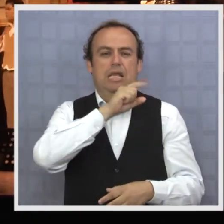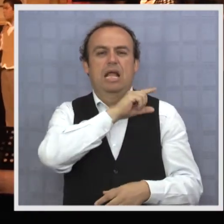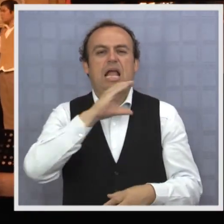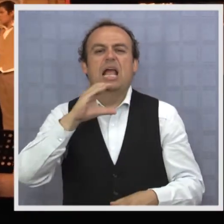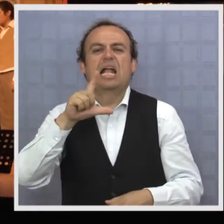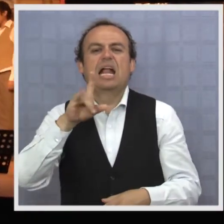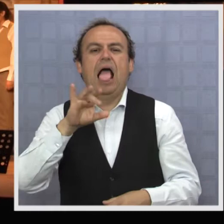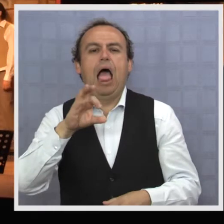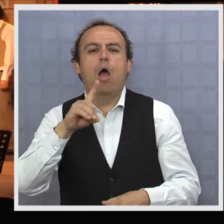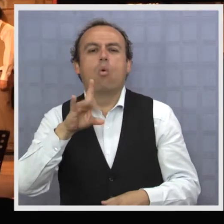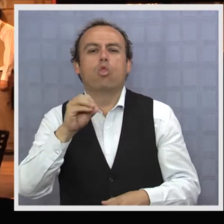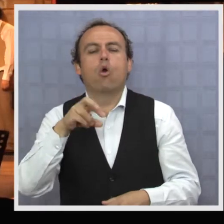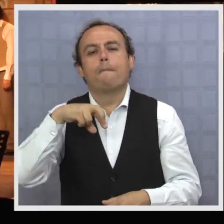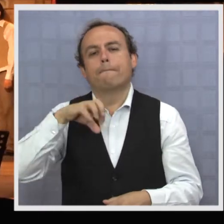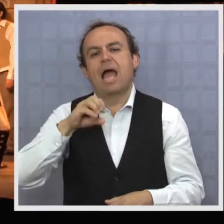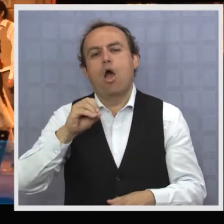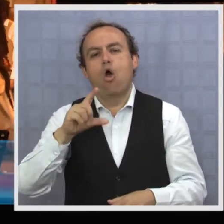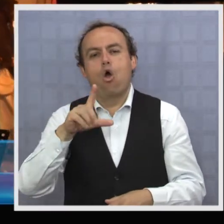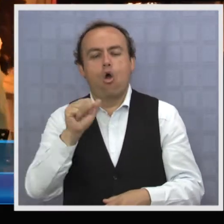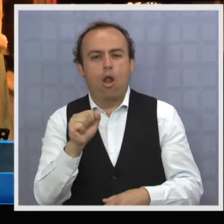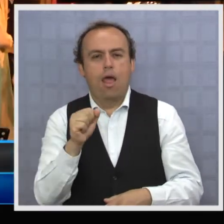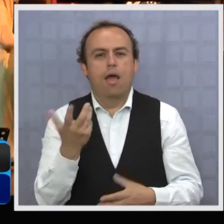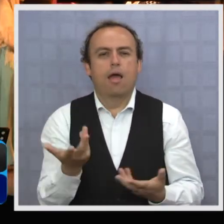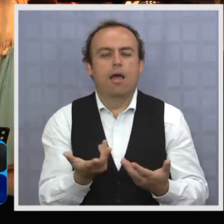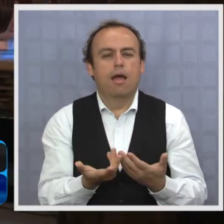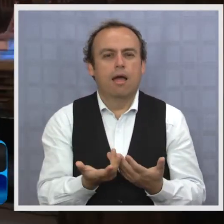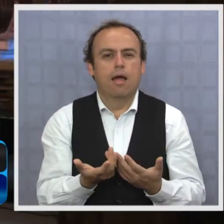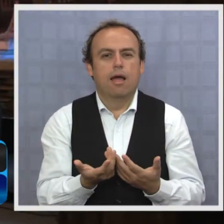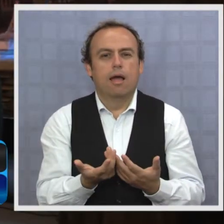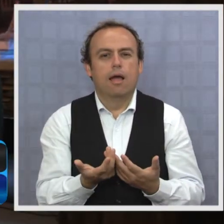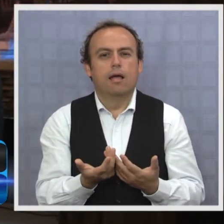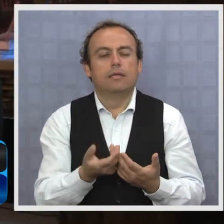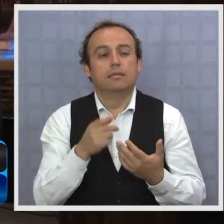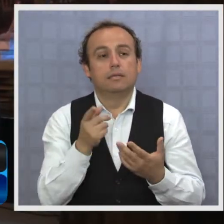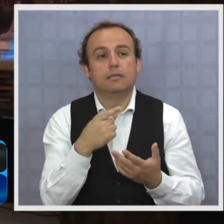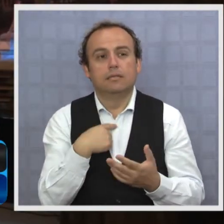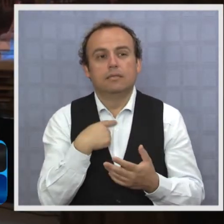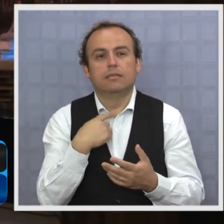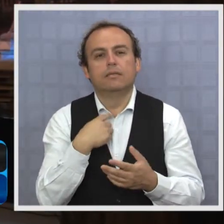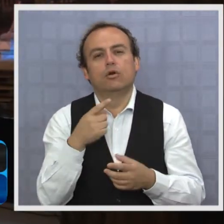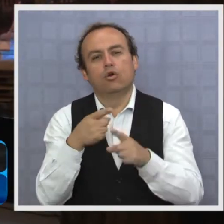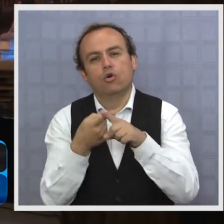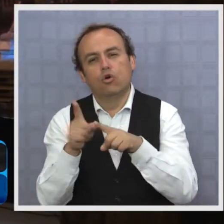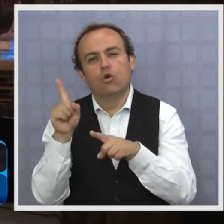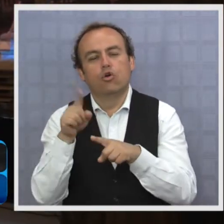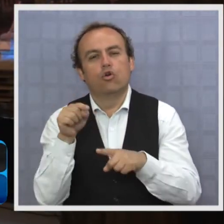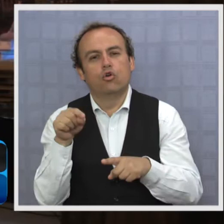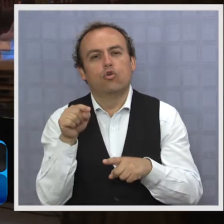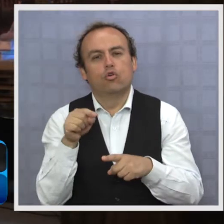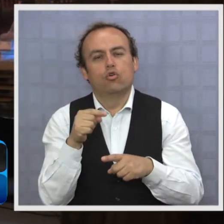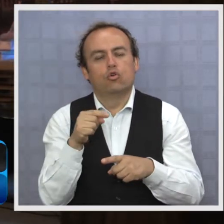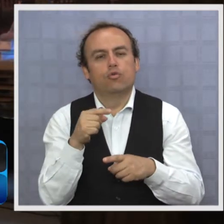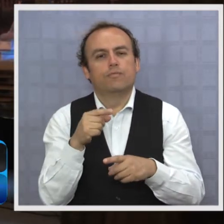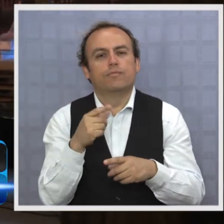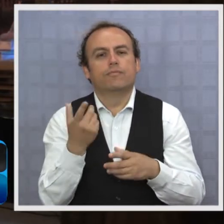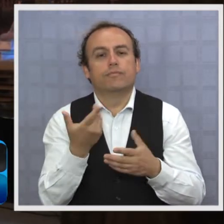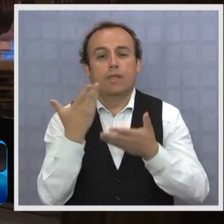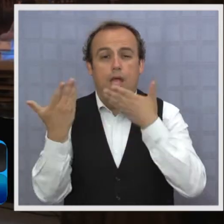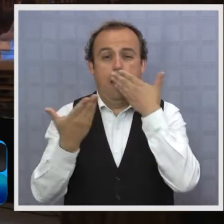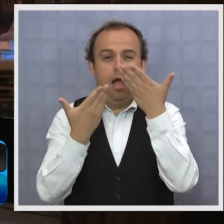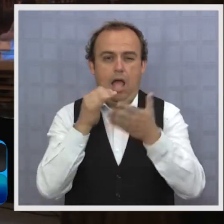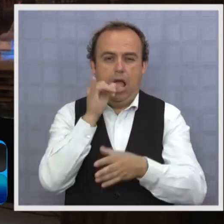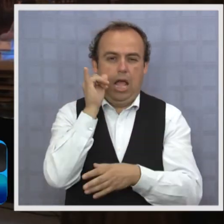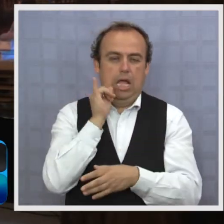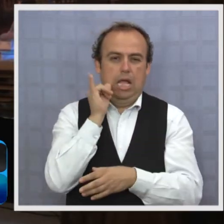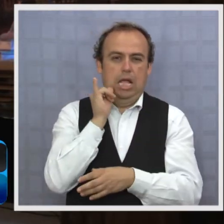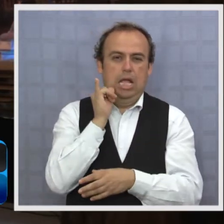Cerda, Paola Rodríguez y Sugey Alfaro, que es una cantante